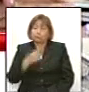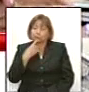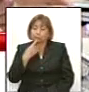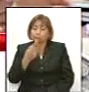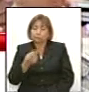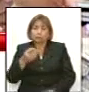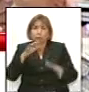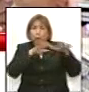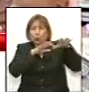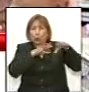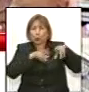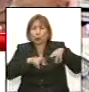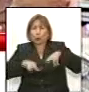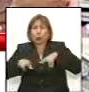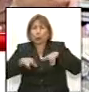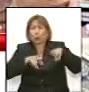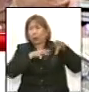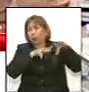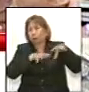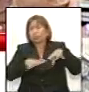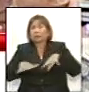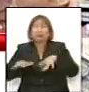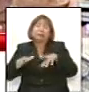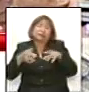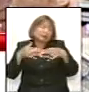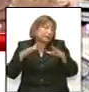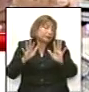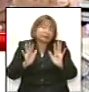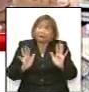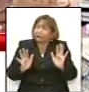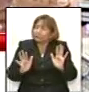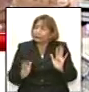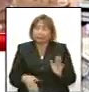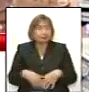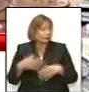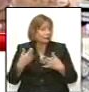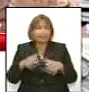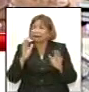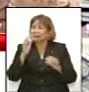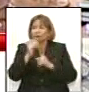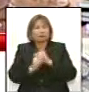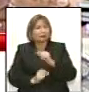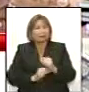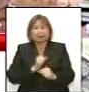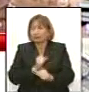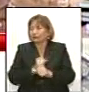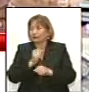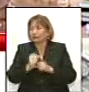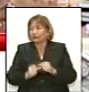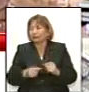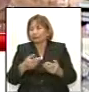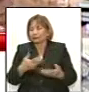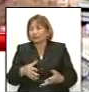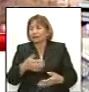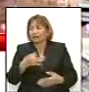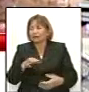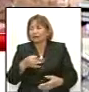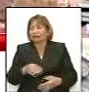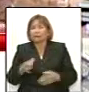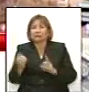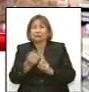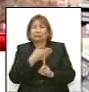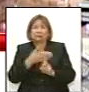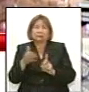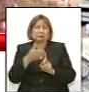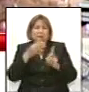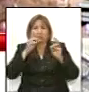el desborde del río. Bueno, eso ya es por todos los años, afectados y maltratados